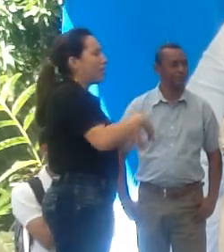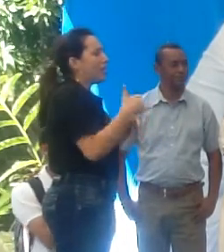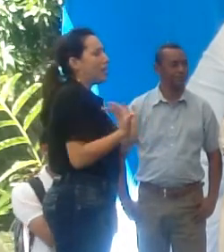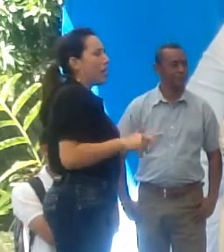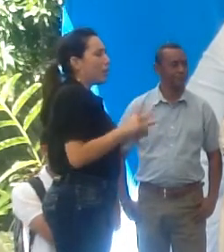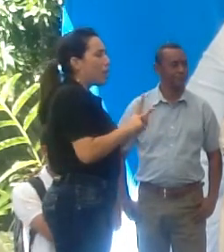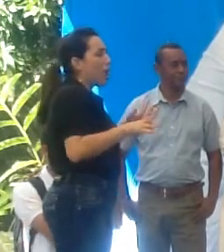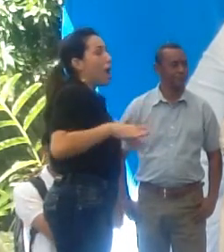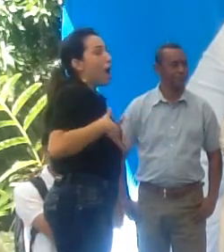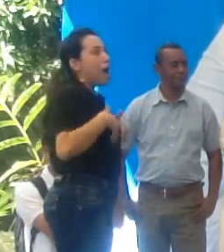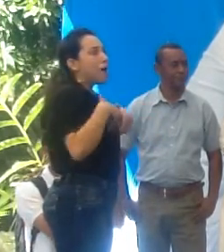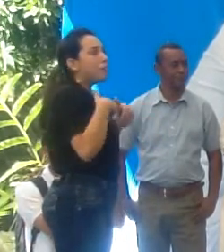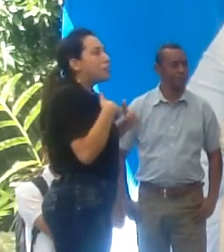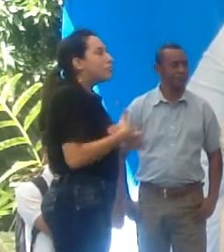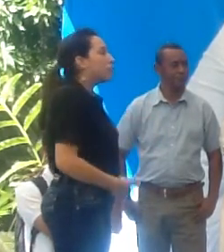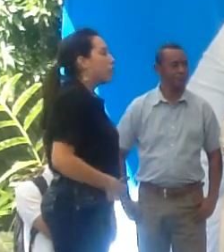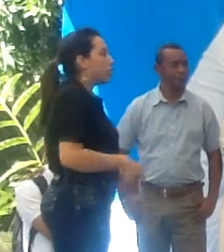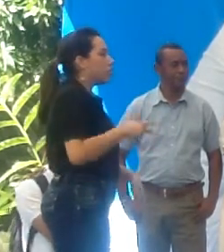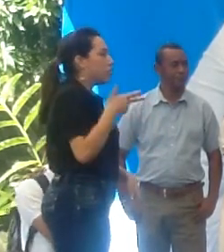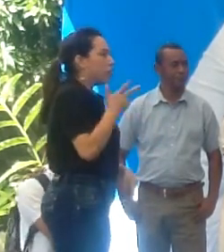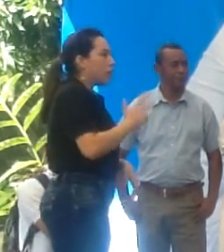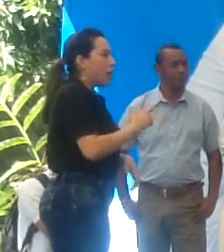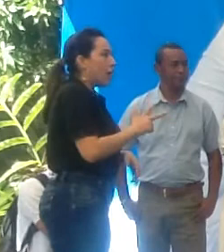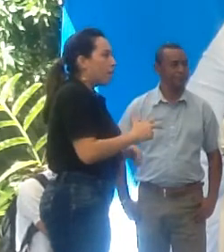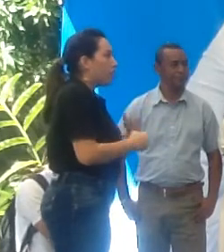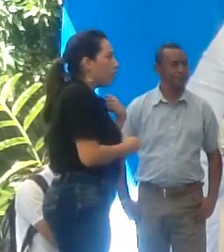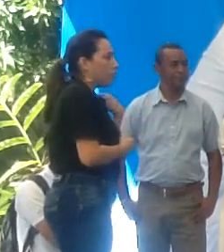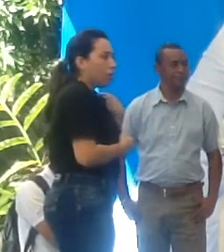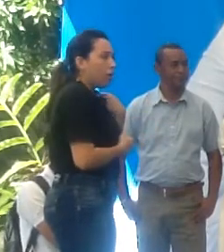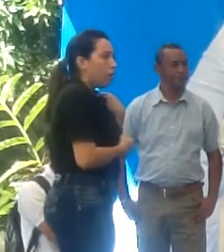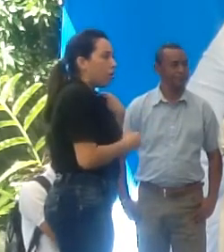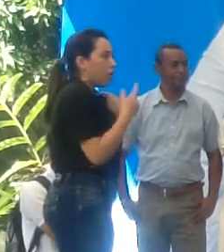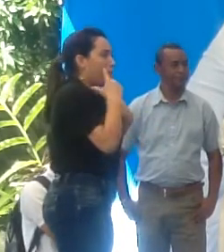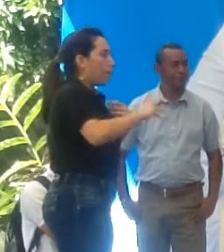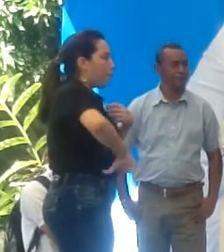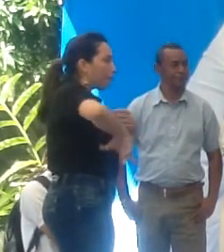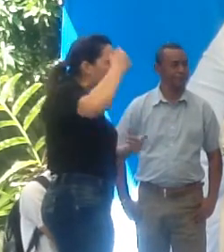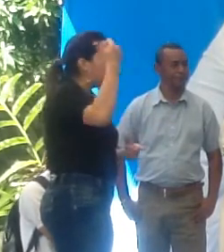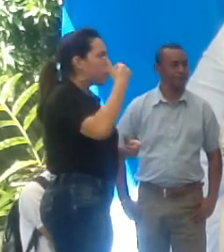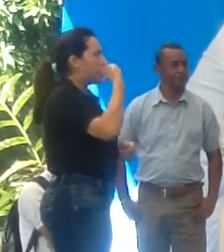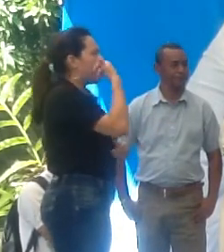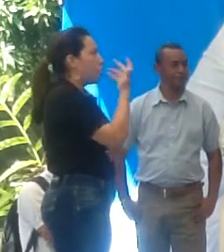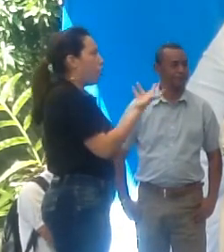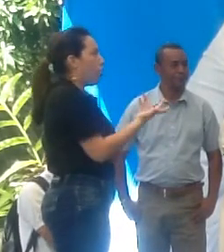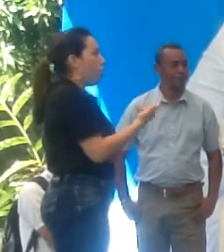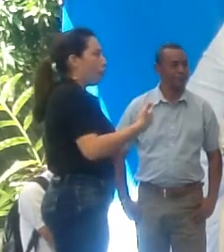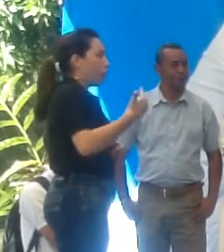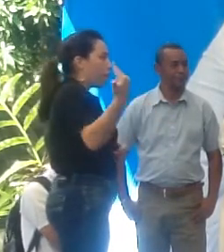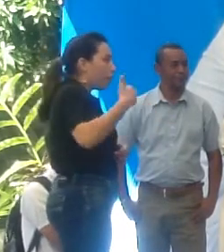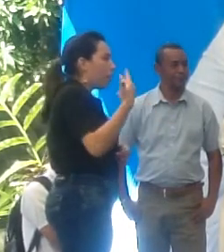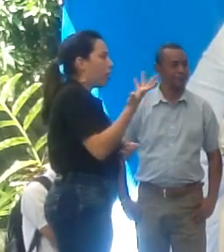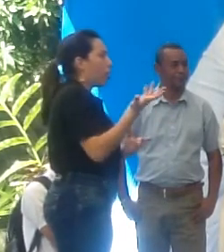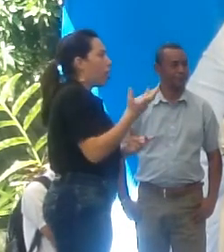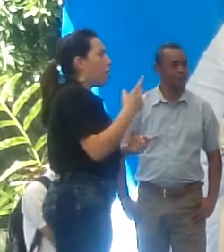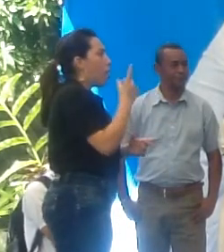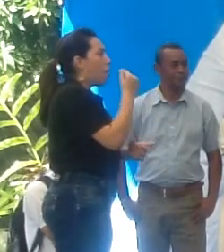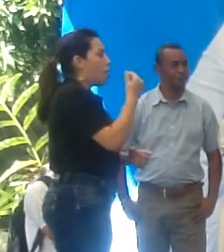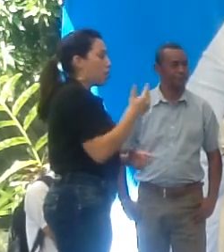de salir caminando y que les atraquen, que les roben su celular, que les quiten su